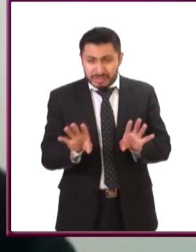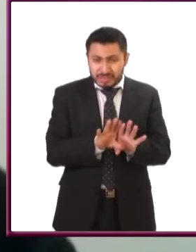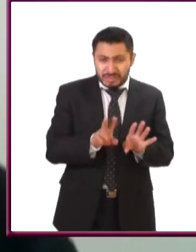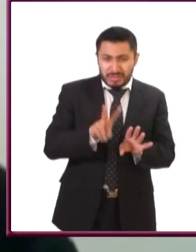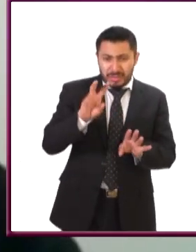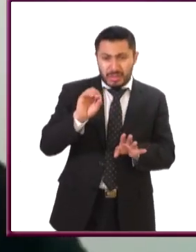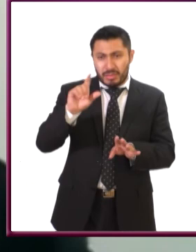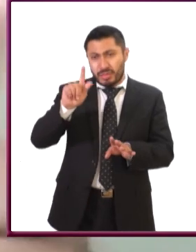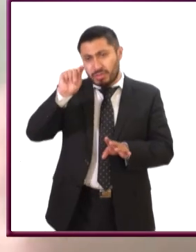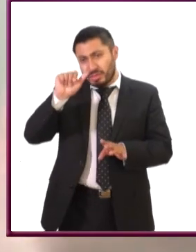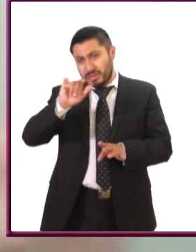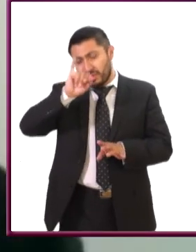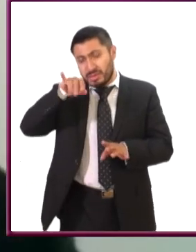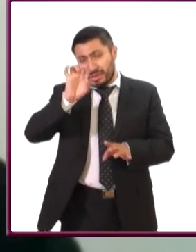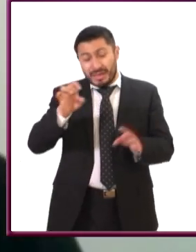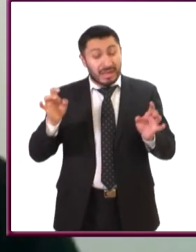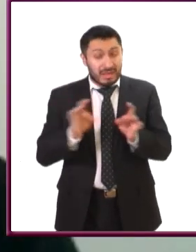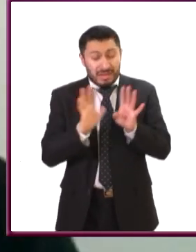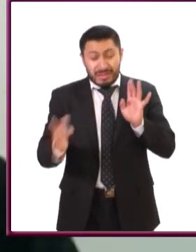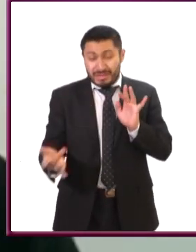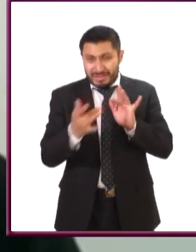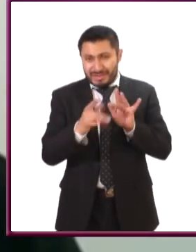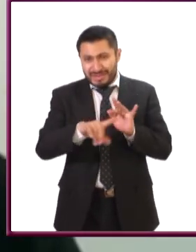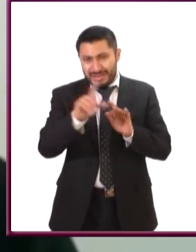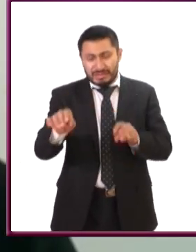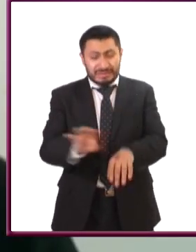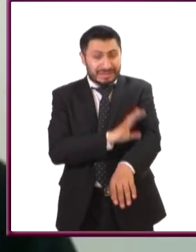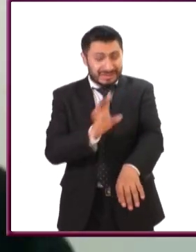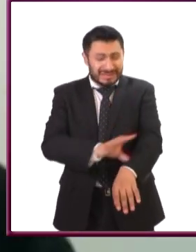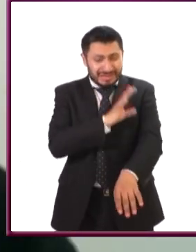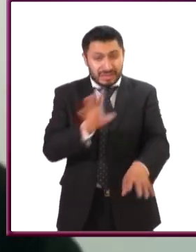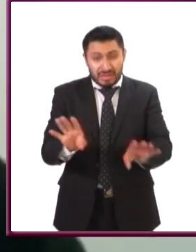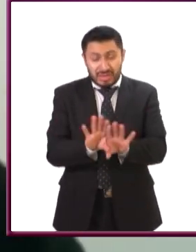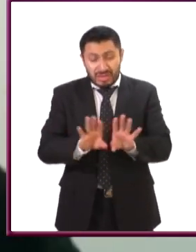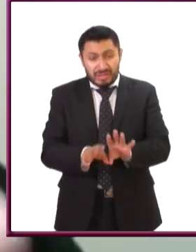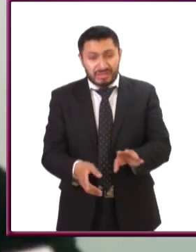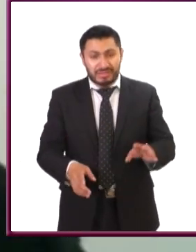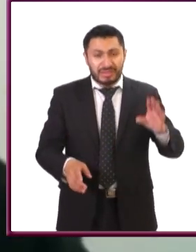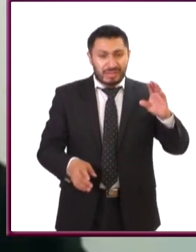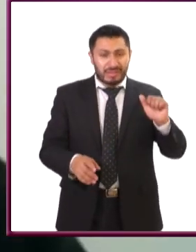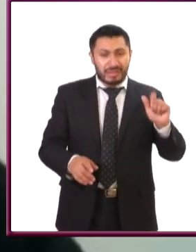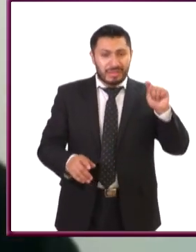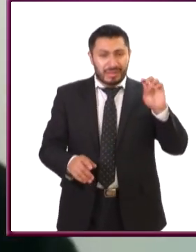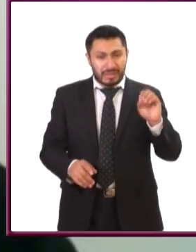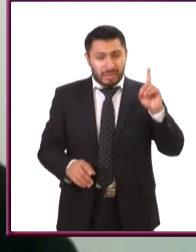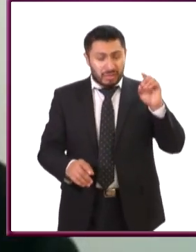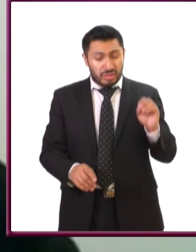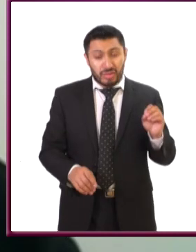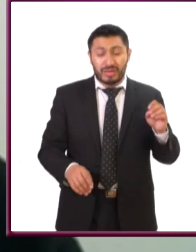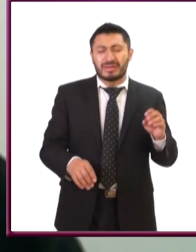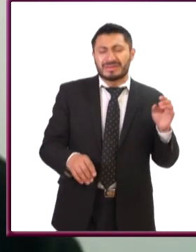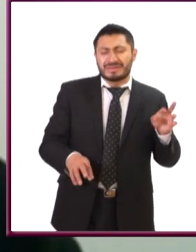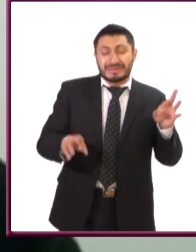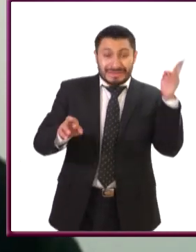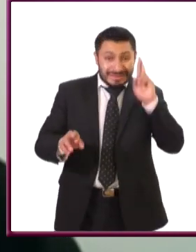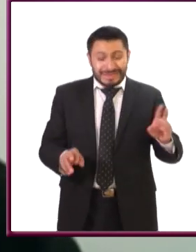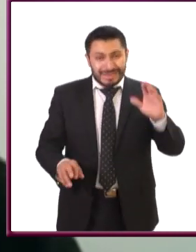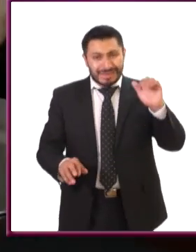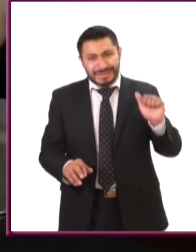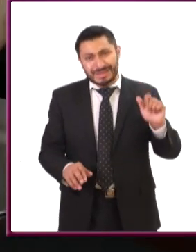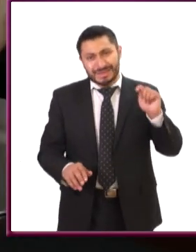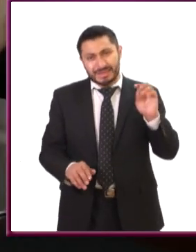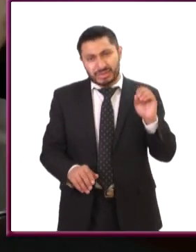que la generación de ese voltaje hacía circular una corriente eléctrica. Como la corriente sale del cátodo, se le llamó rayos